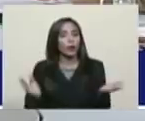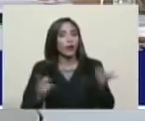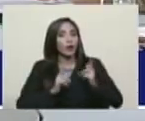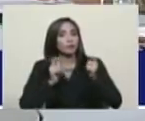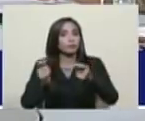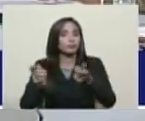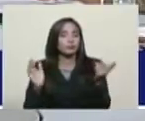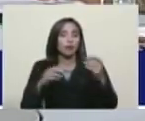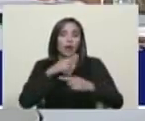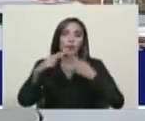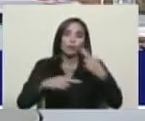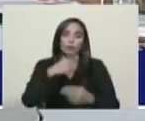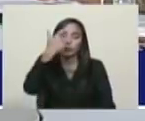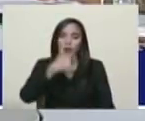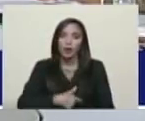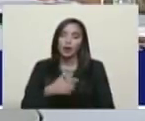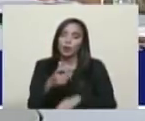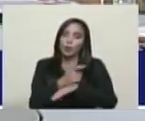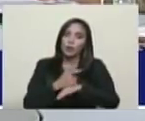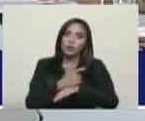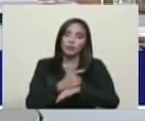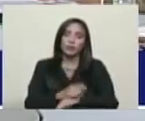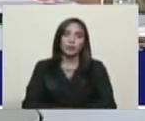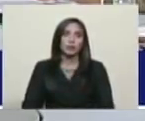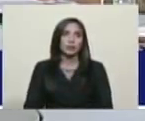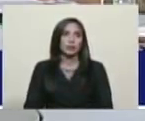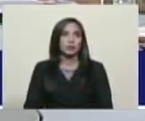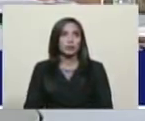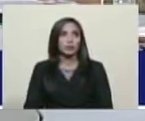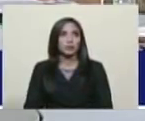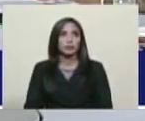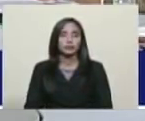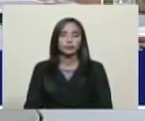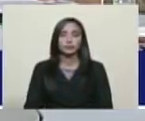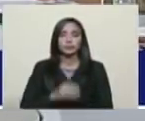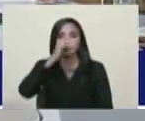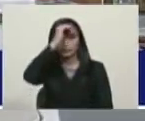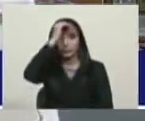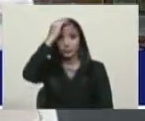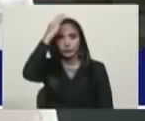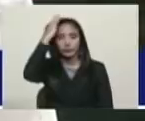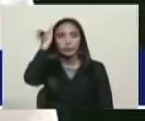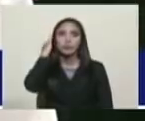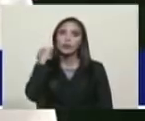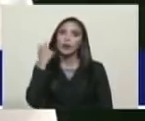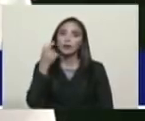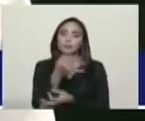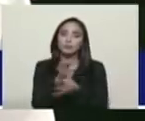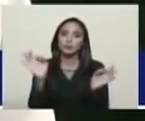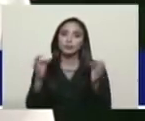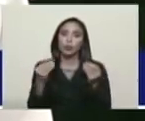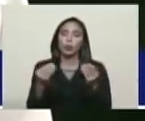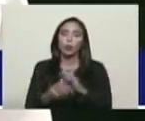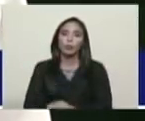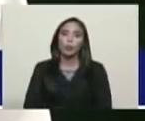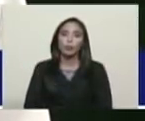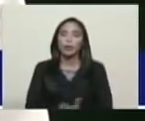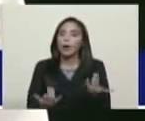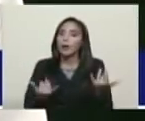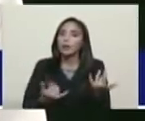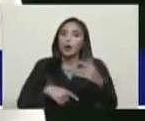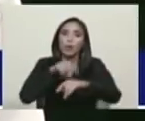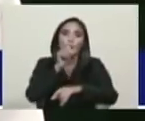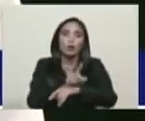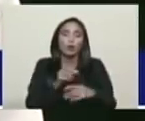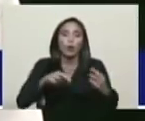gobernadores revolucionarios. Para garantizarle al pueblo la proteína animal. ¡Qué cosa tan grande! Solo una revolución